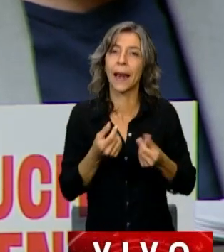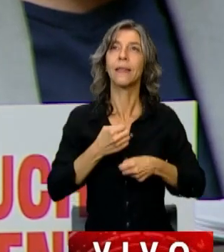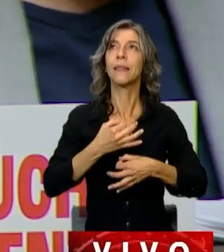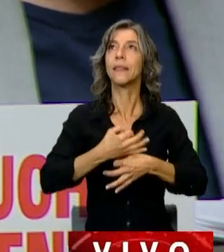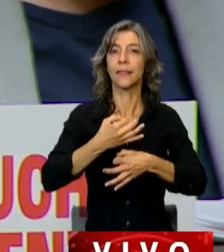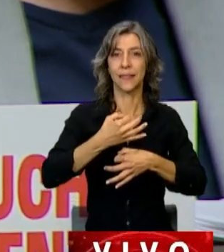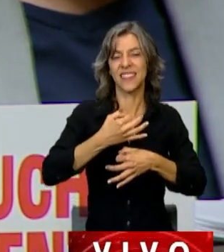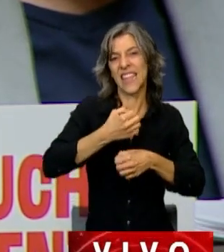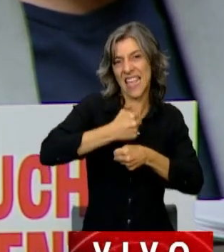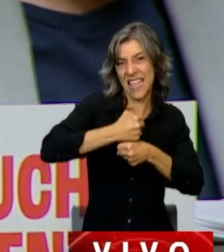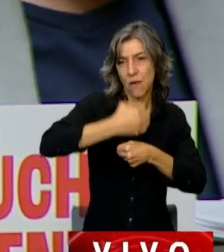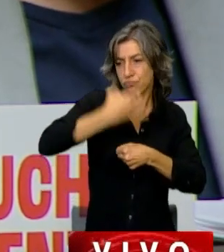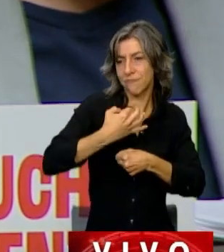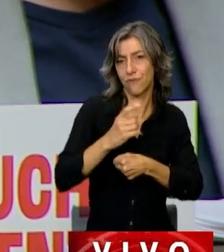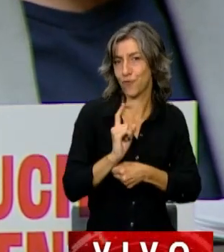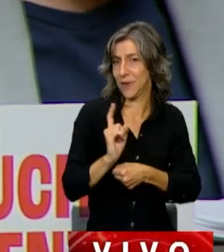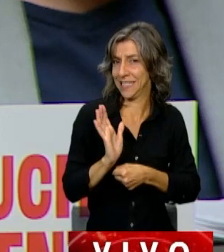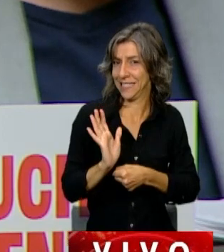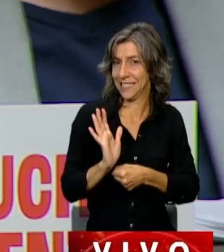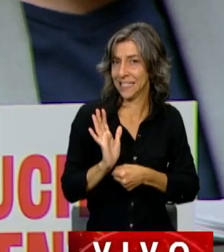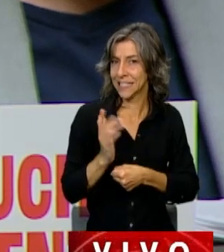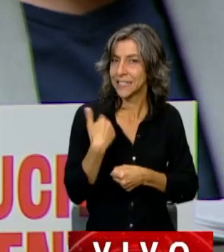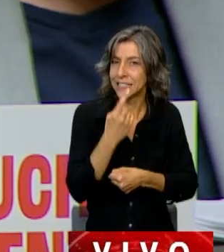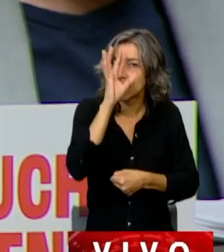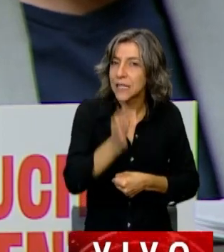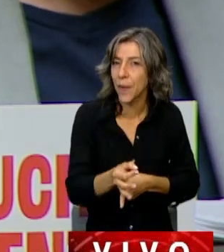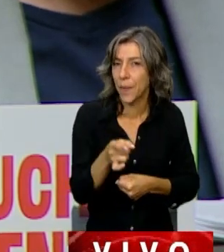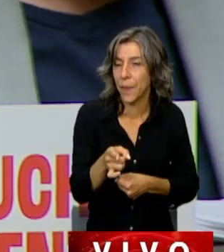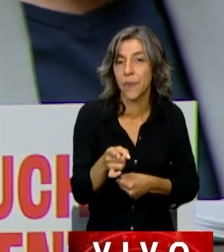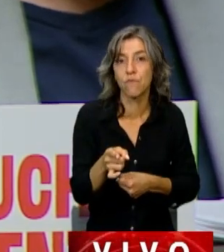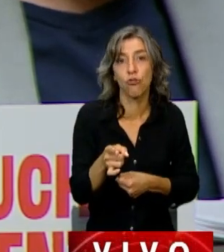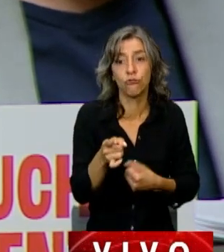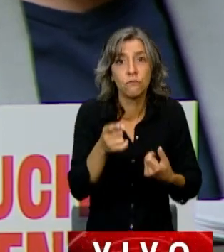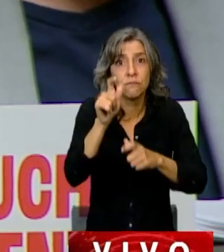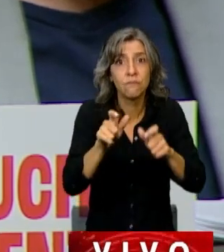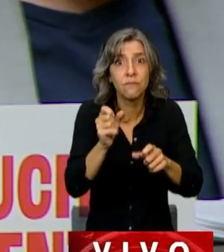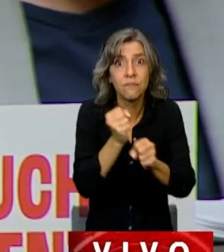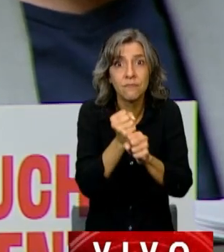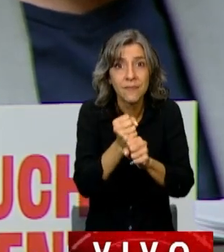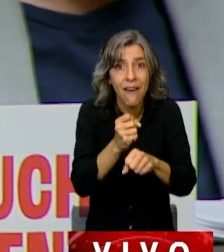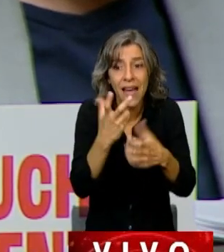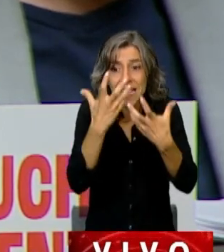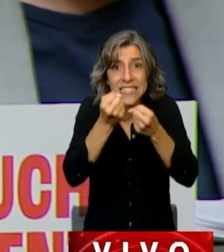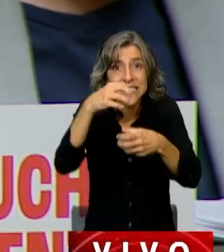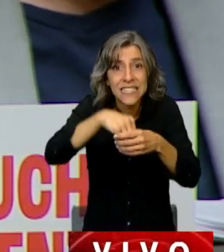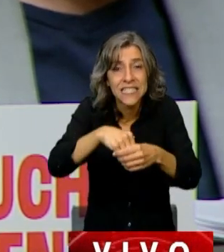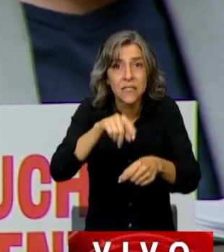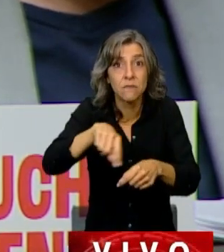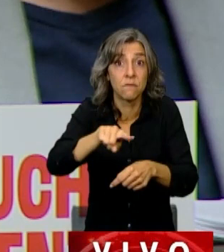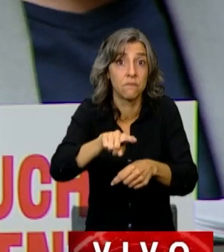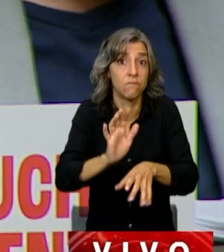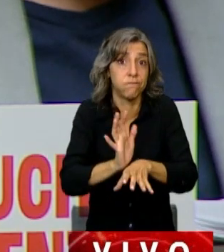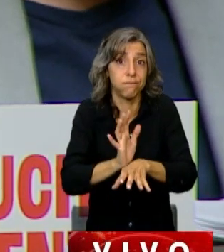mínimo. Sobre las espaldas de las y los trabajadores de la salud recae el sostenimiento de la salud